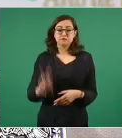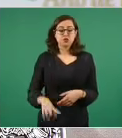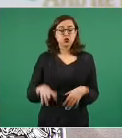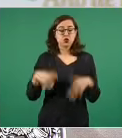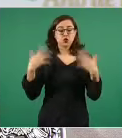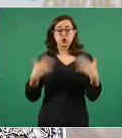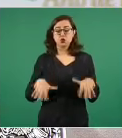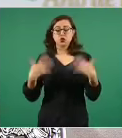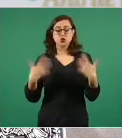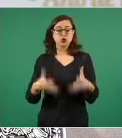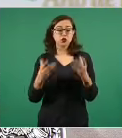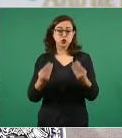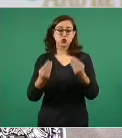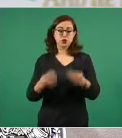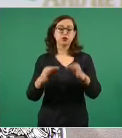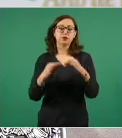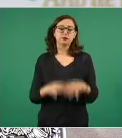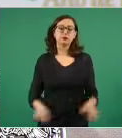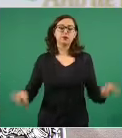trascendencia